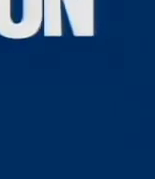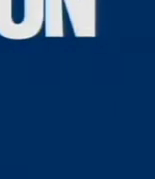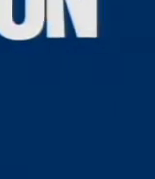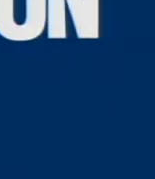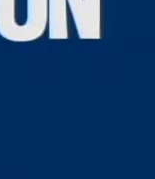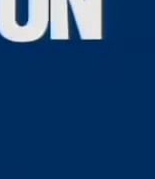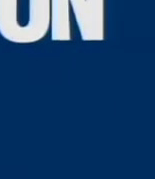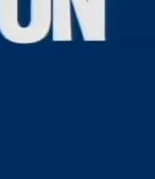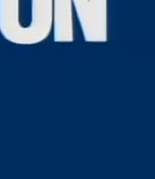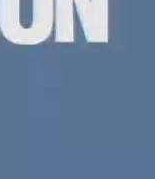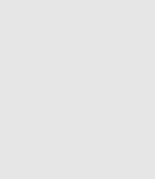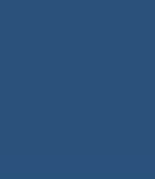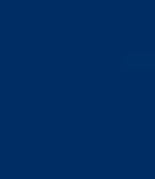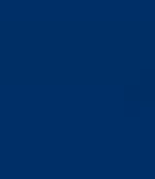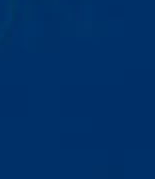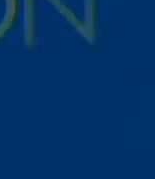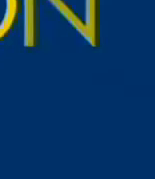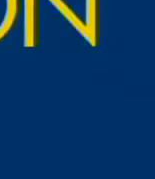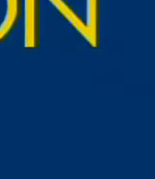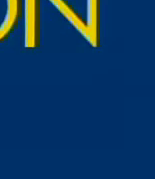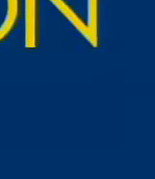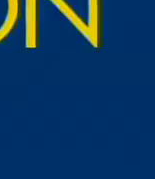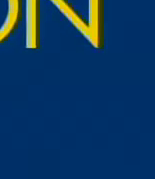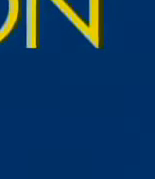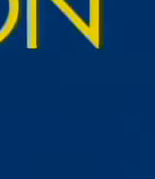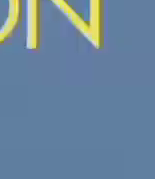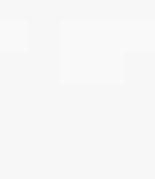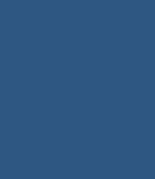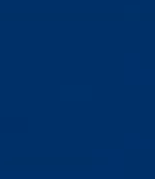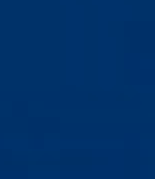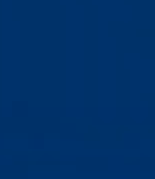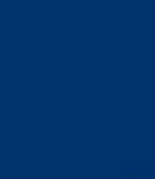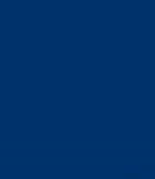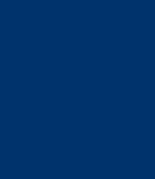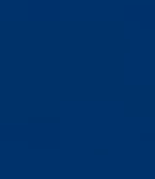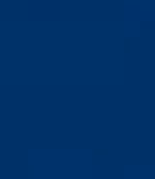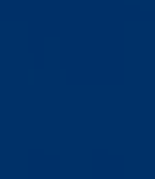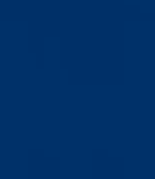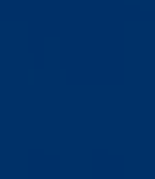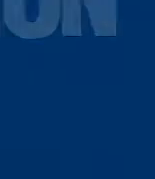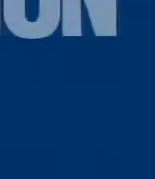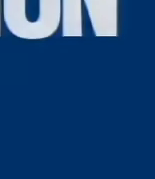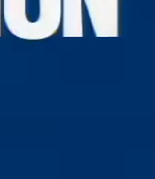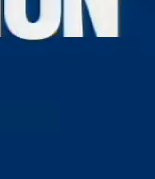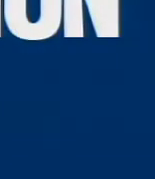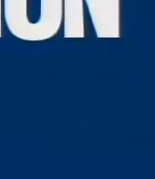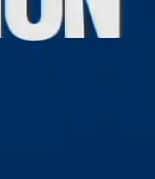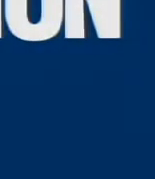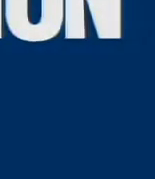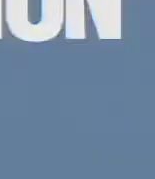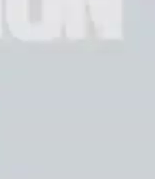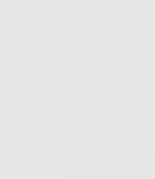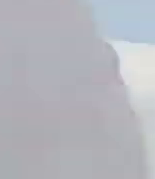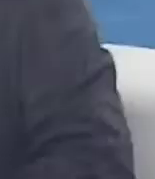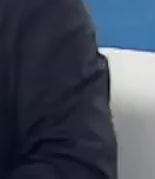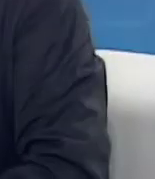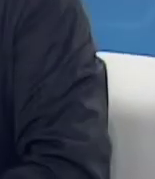entrevista previsión líder en opinión por tu canal independiente venevisión